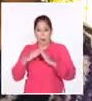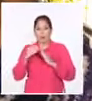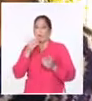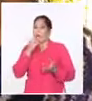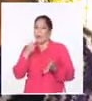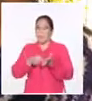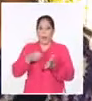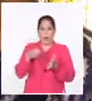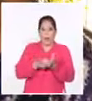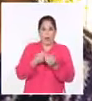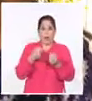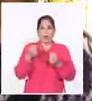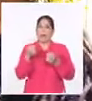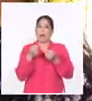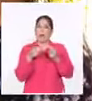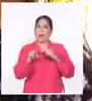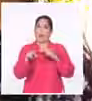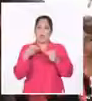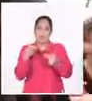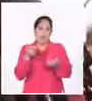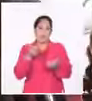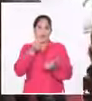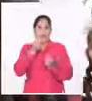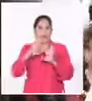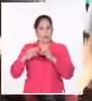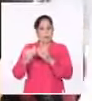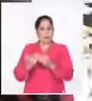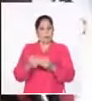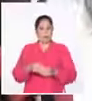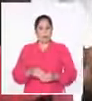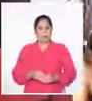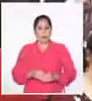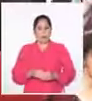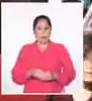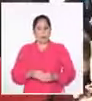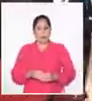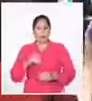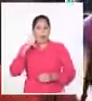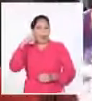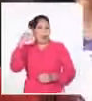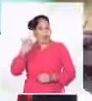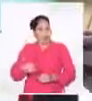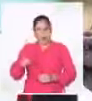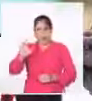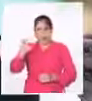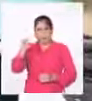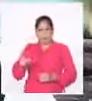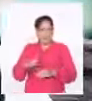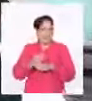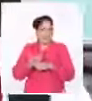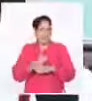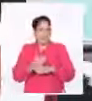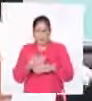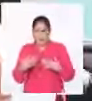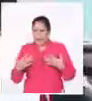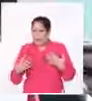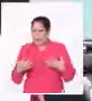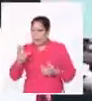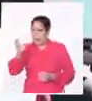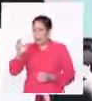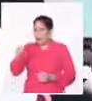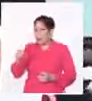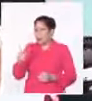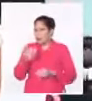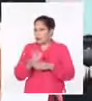una transferencia, mandarle un dinero a un familiar. ¿De qué? Primero, no sé qué significa bancarización. ¿La qué? La bancarización.